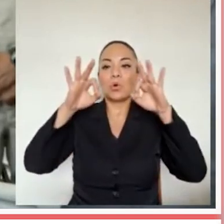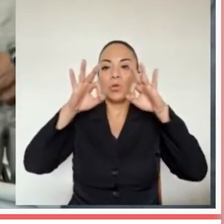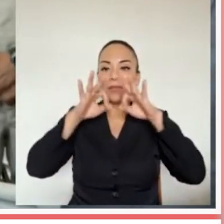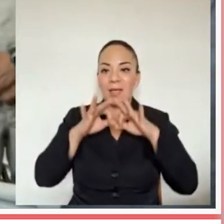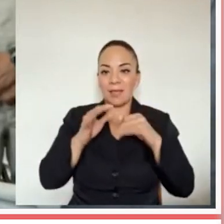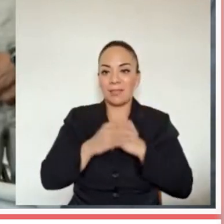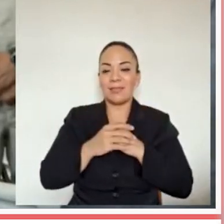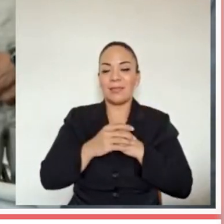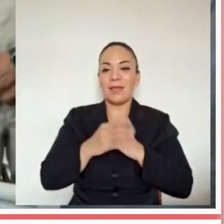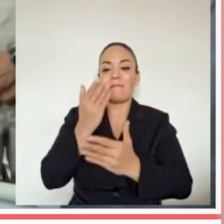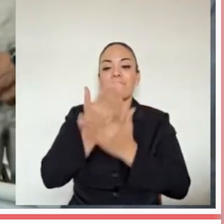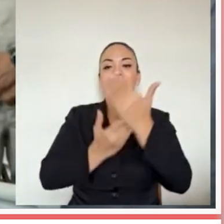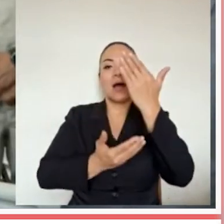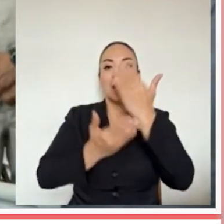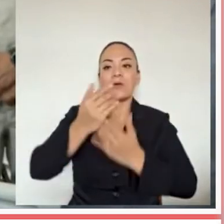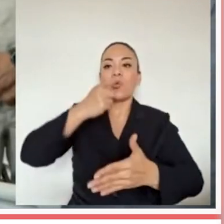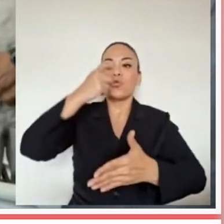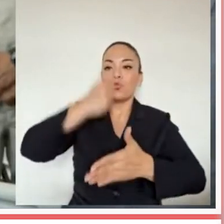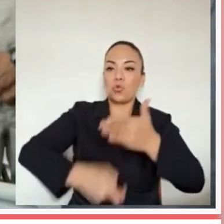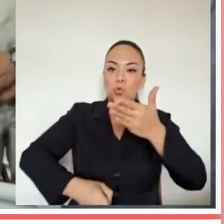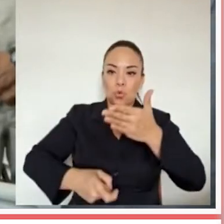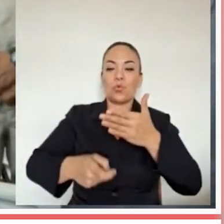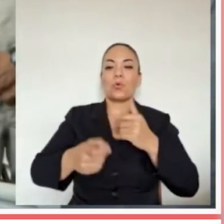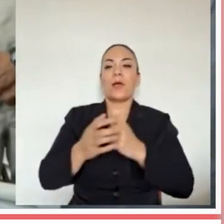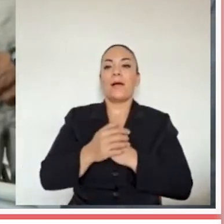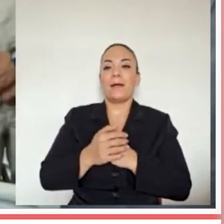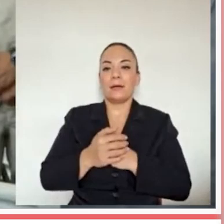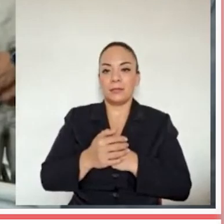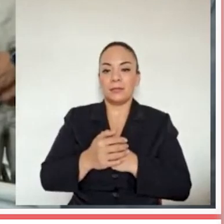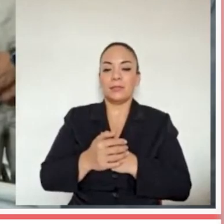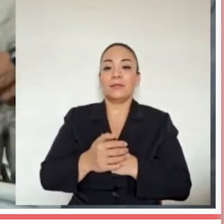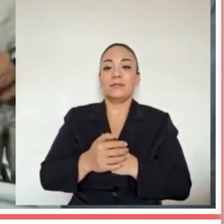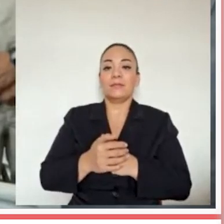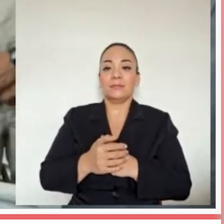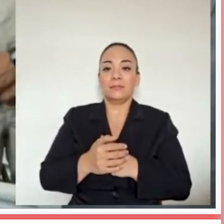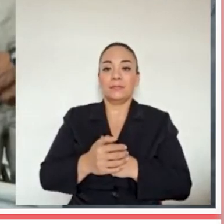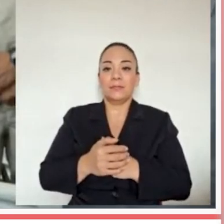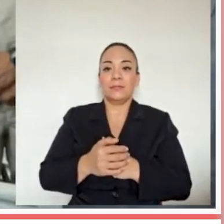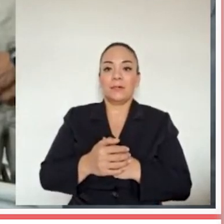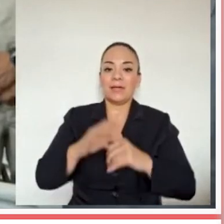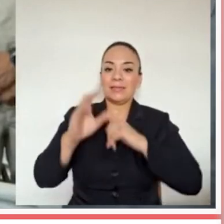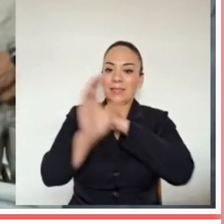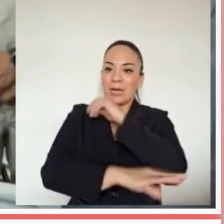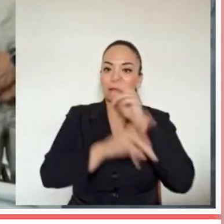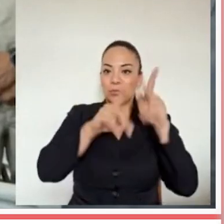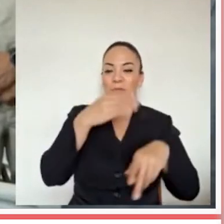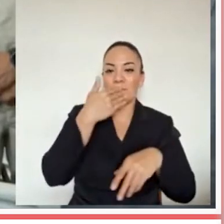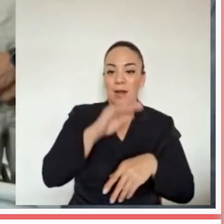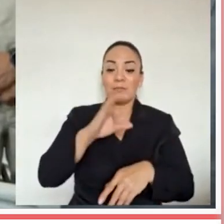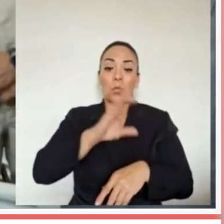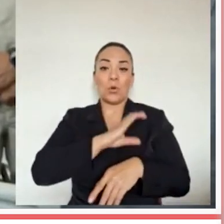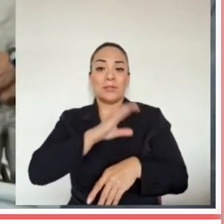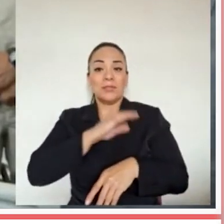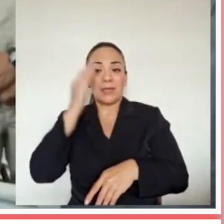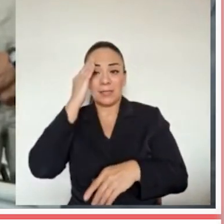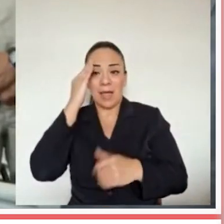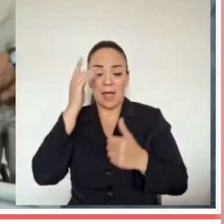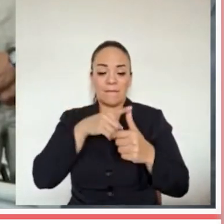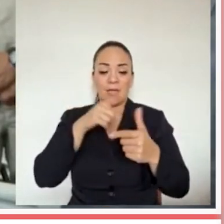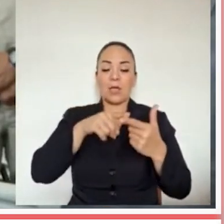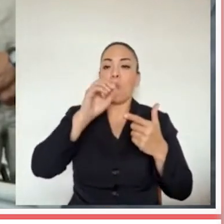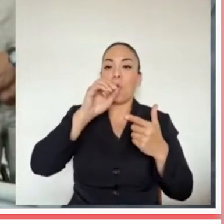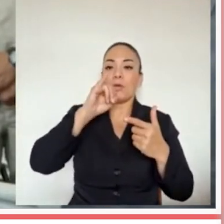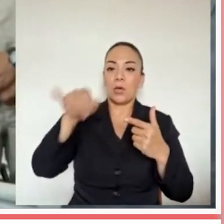la mano dura. La policía sabe, el OIJ